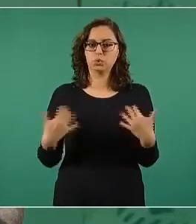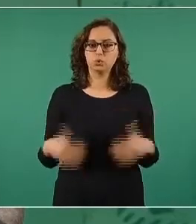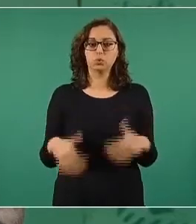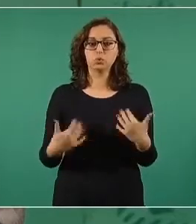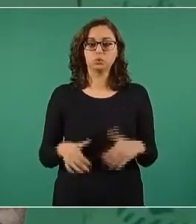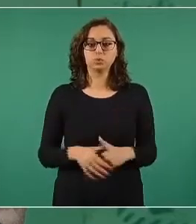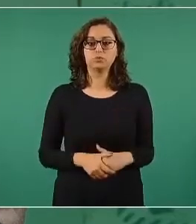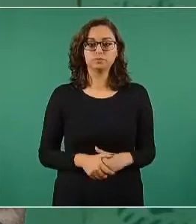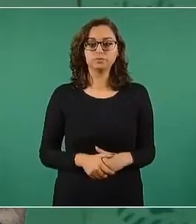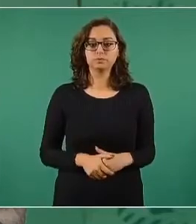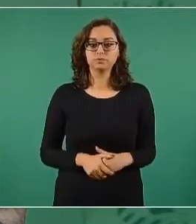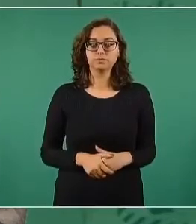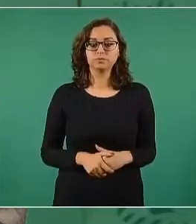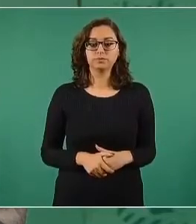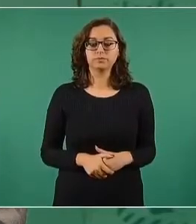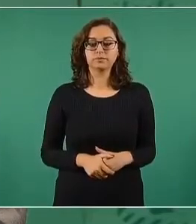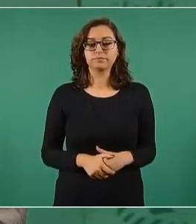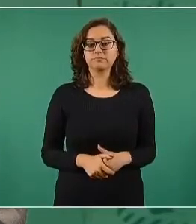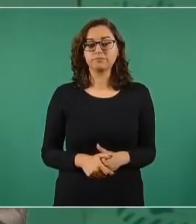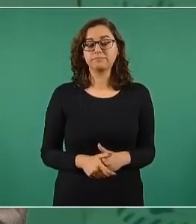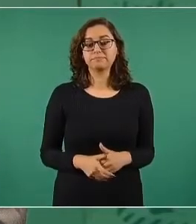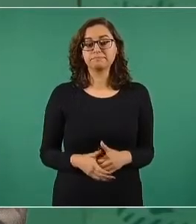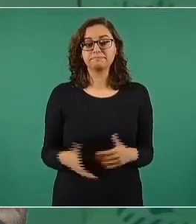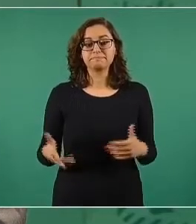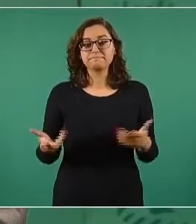En el trópico,